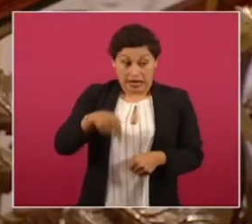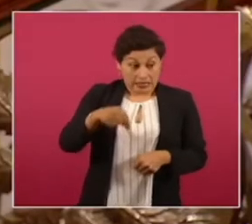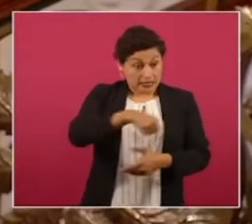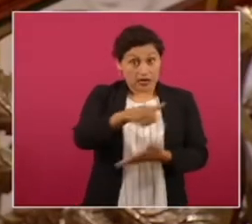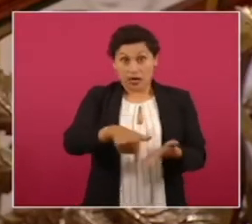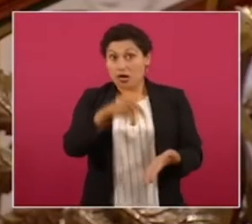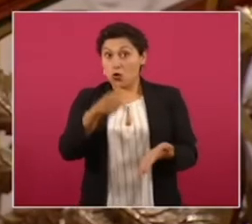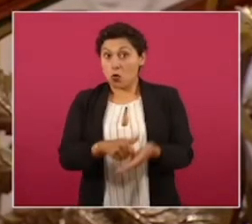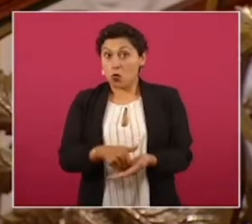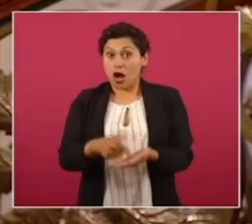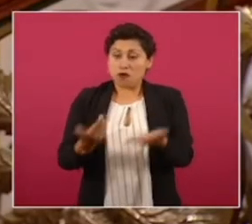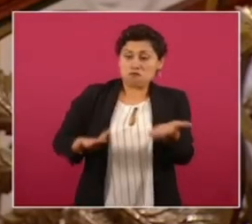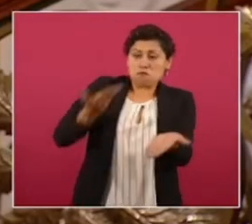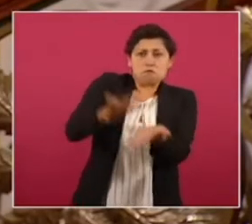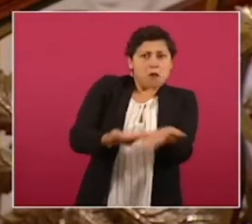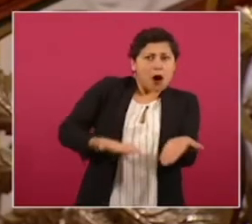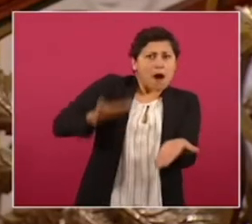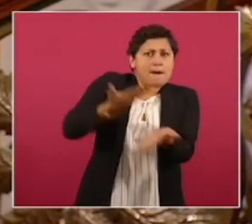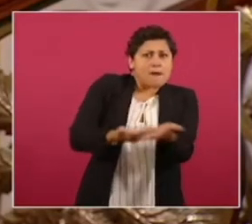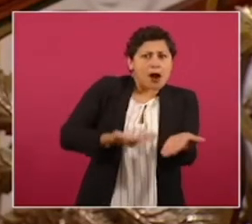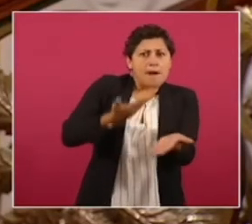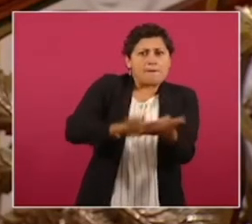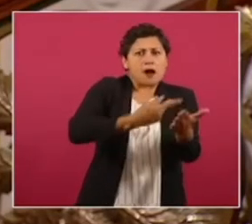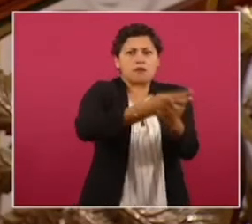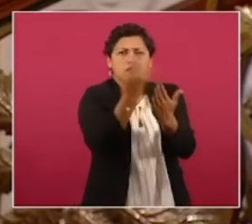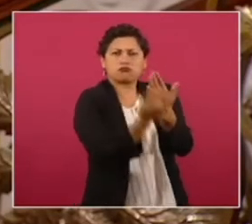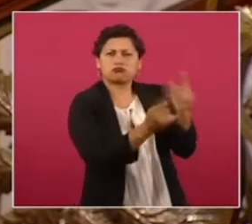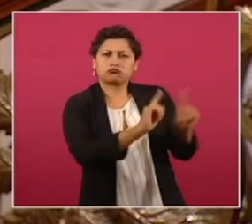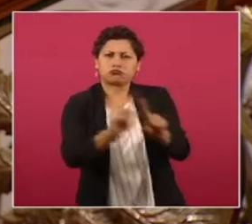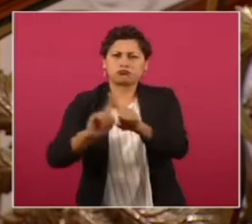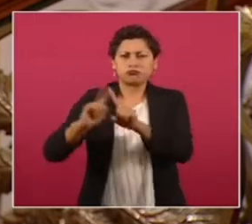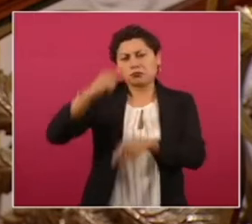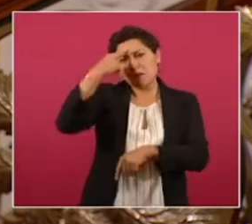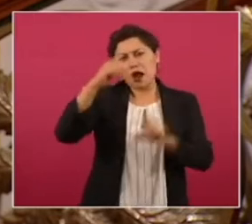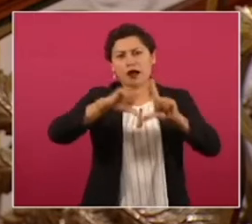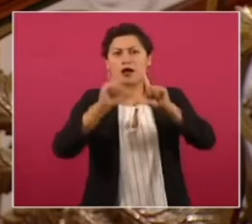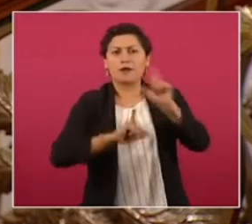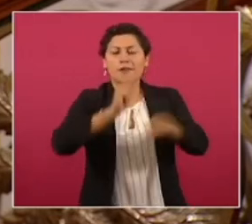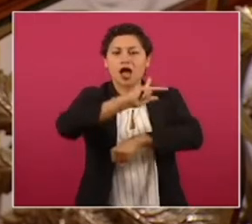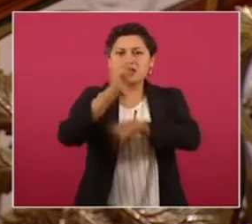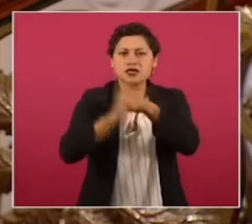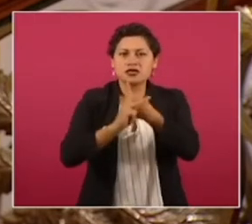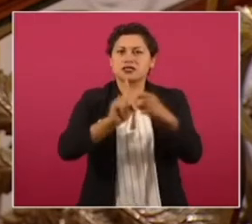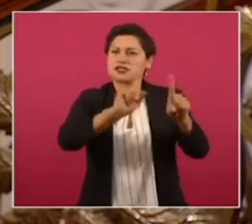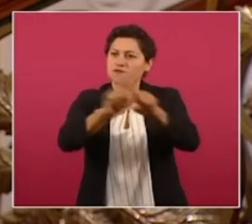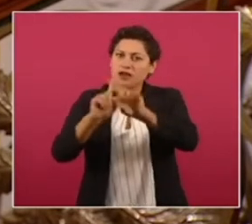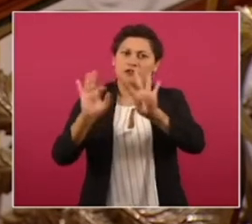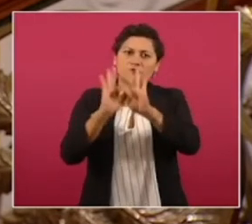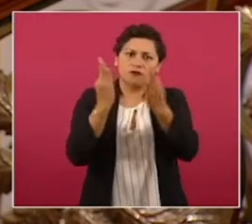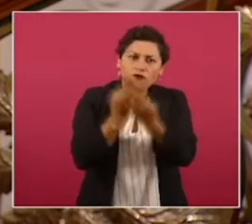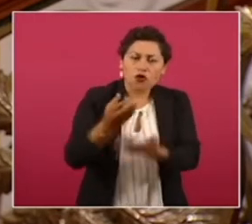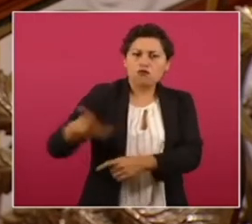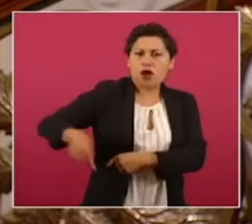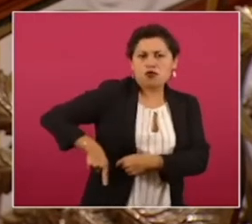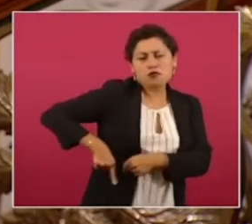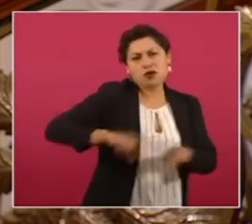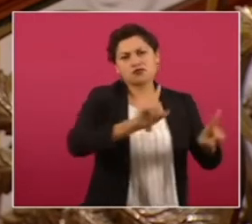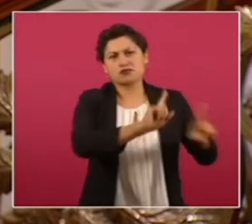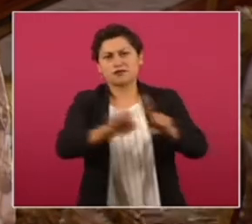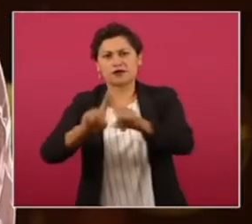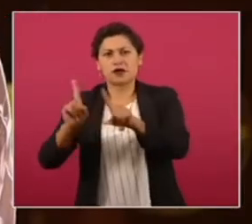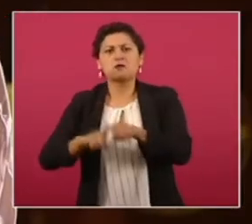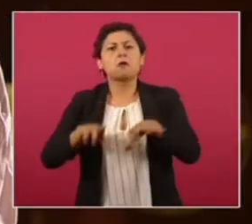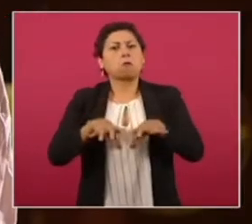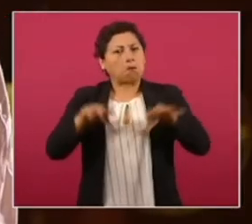construyeron proyectos de nación, fórmulas de gobierno, marcos legales propuestos por las corrientes extrema y